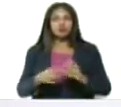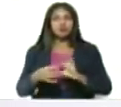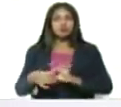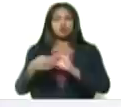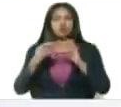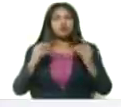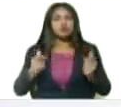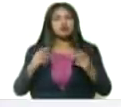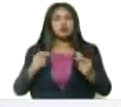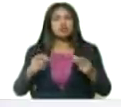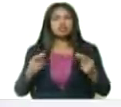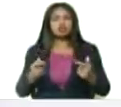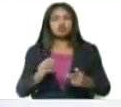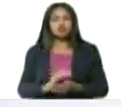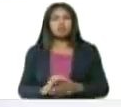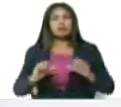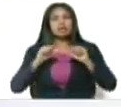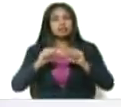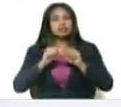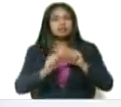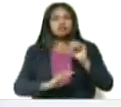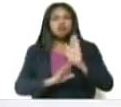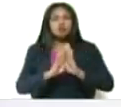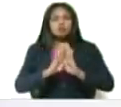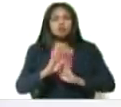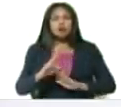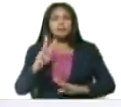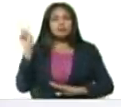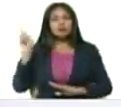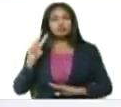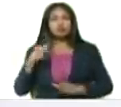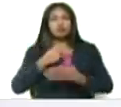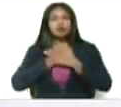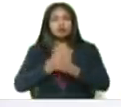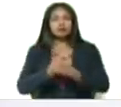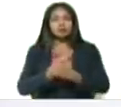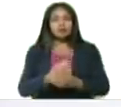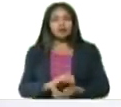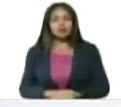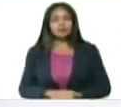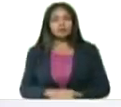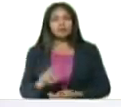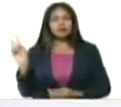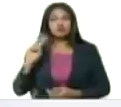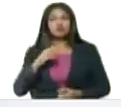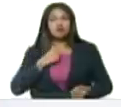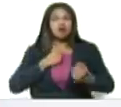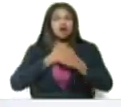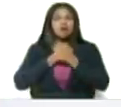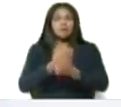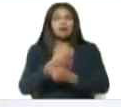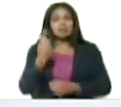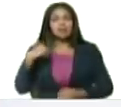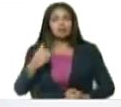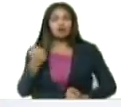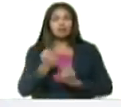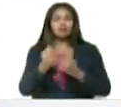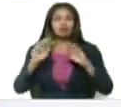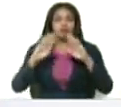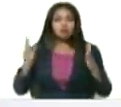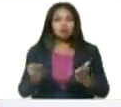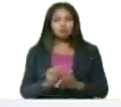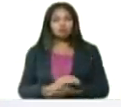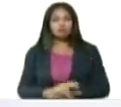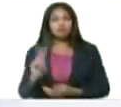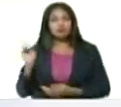acción, para seguir avanzando. Venezuela querida, Venezuela amada, tenemos el apoyo del mundo.